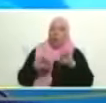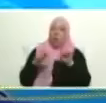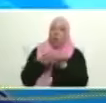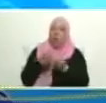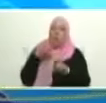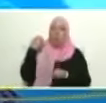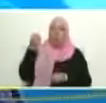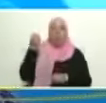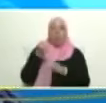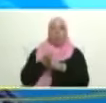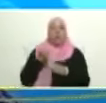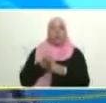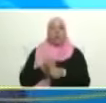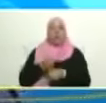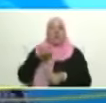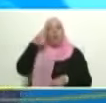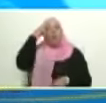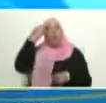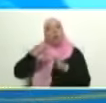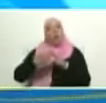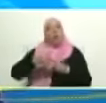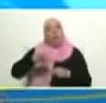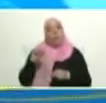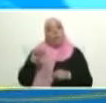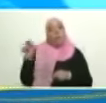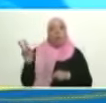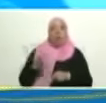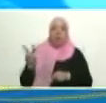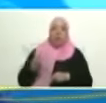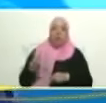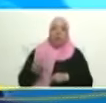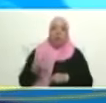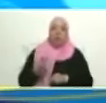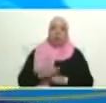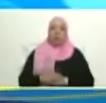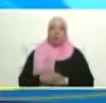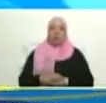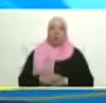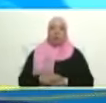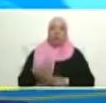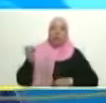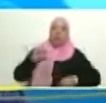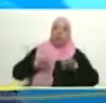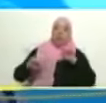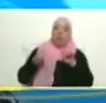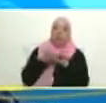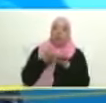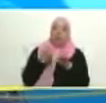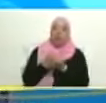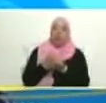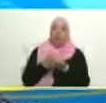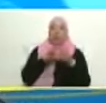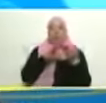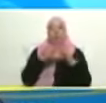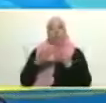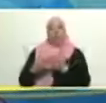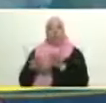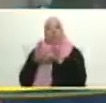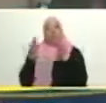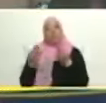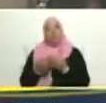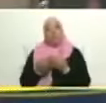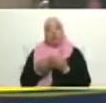orgullo, el honor de ser policías de Venezuela. Defiéndanlo en su comunidad, en su